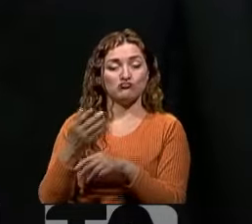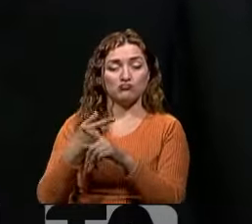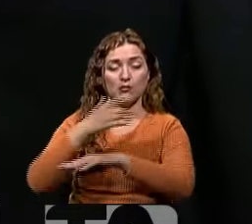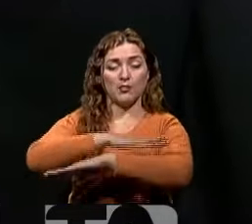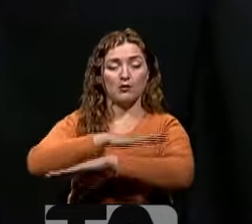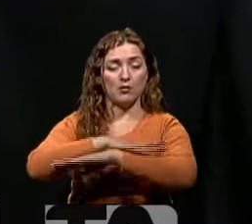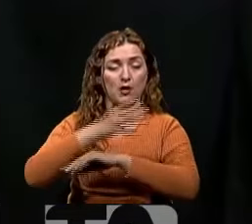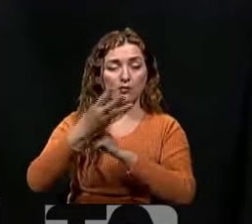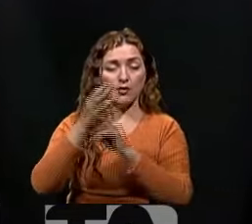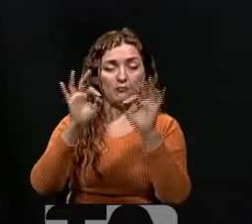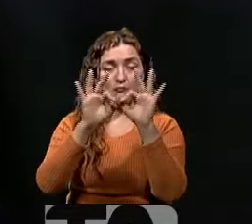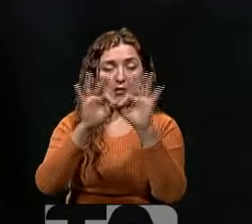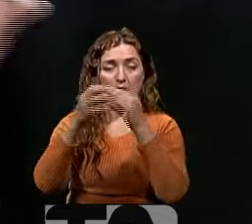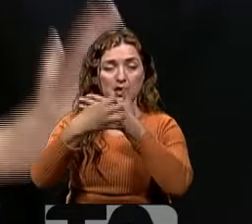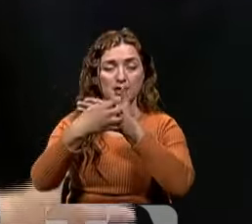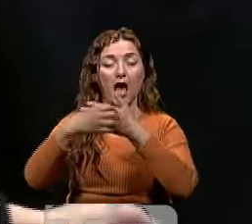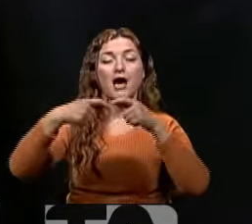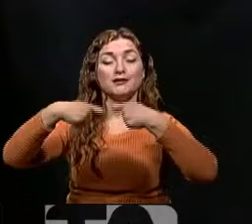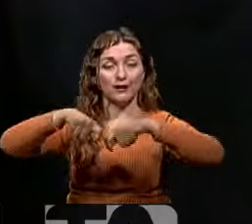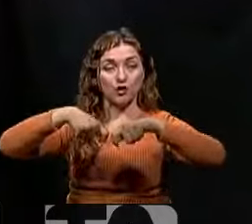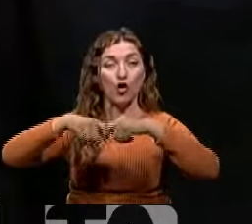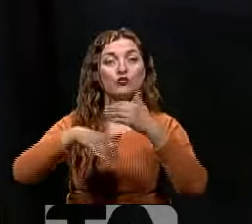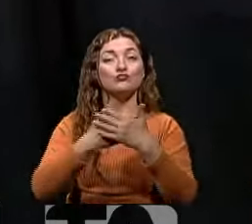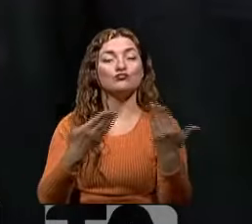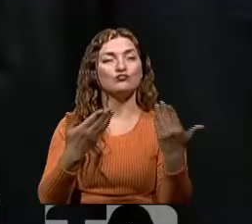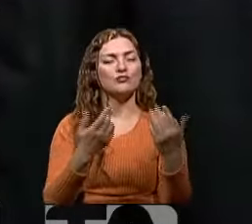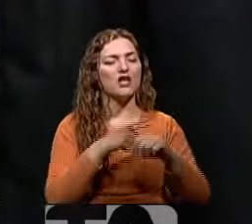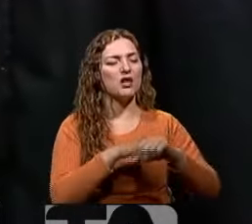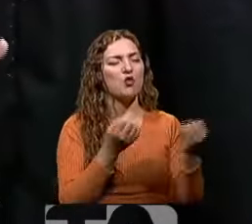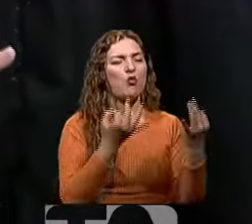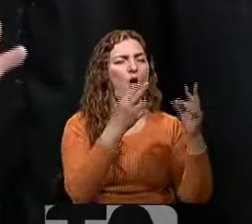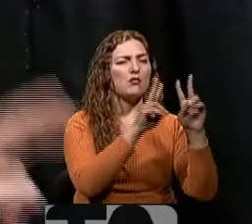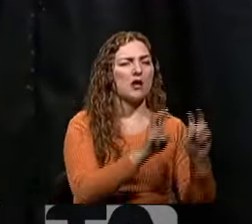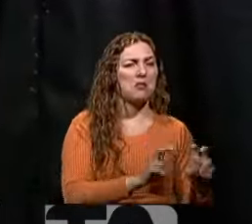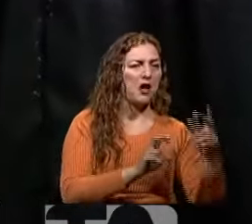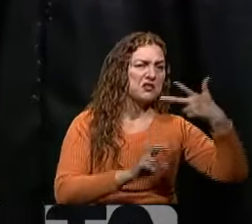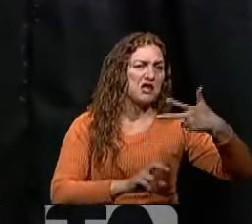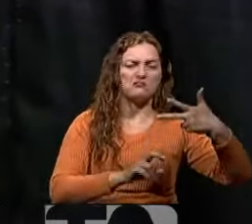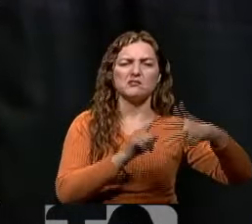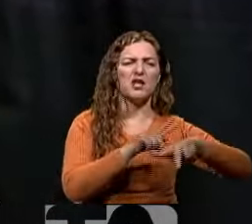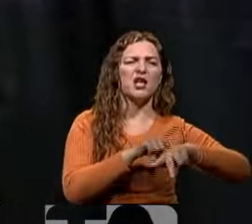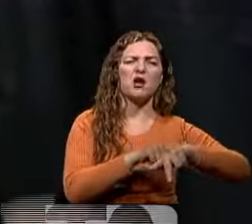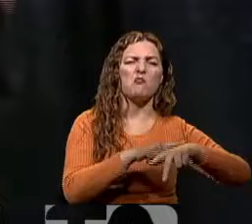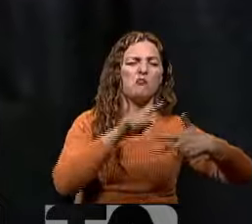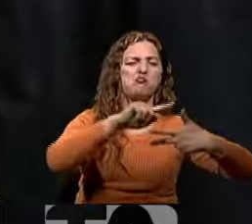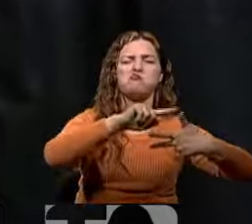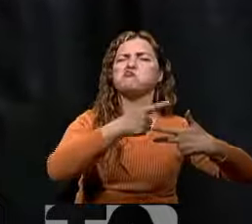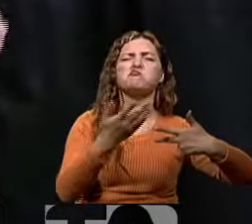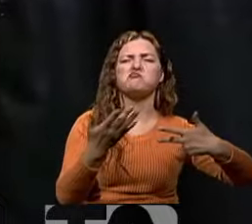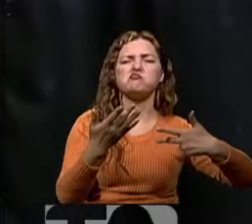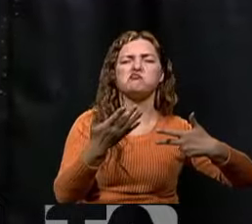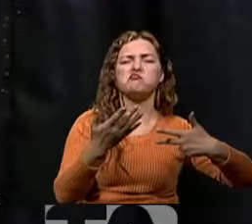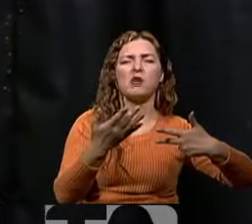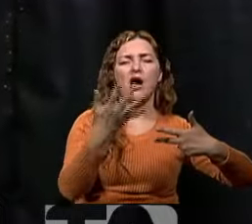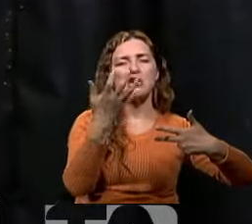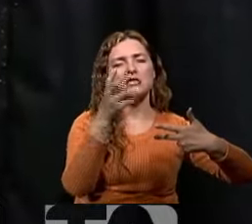plataformas las pueden encontrar, Facebook, Instagram, TikTok. Nada más para terminar, ¿cuánto dura cada pieza? Porque va a haber una trilogía, ¿no? Sí, cada pieza dura